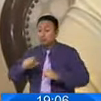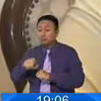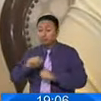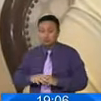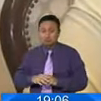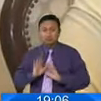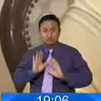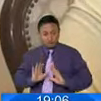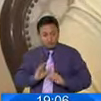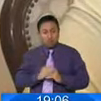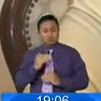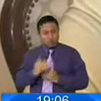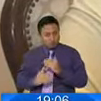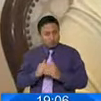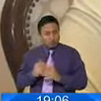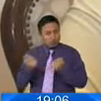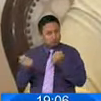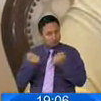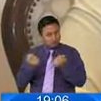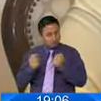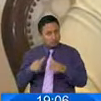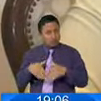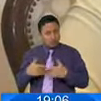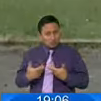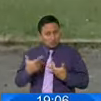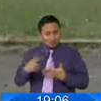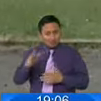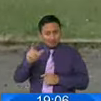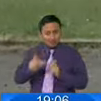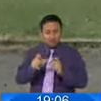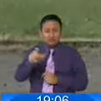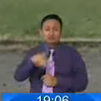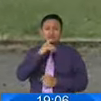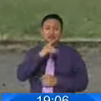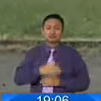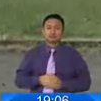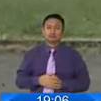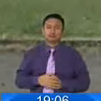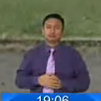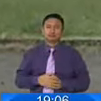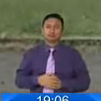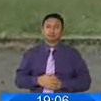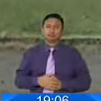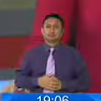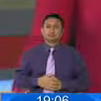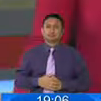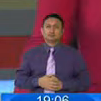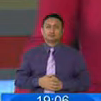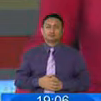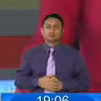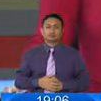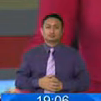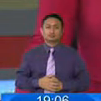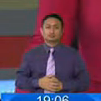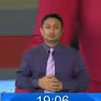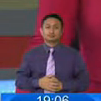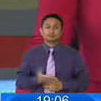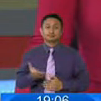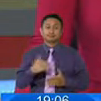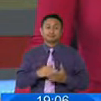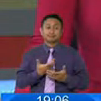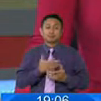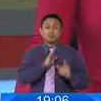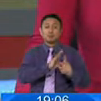Estamos tomando las medidas adecuadas, las medidas debidas. Informó Edison Saavedra. Una amenaza de bomba